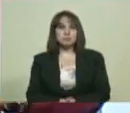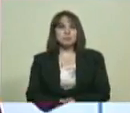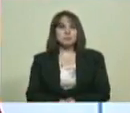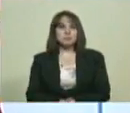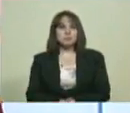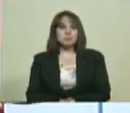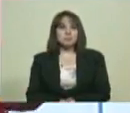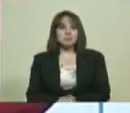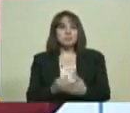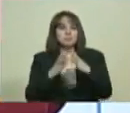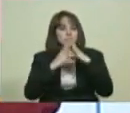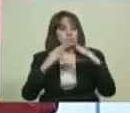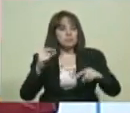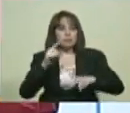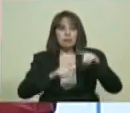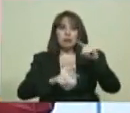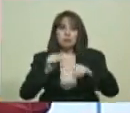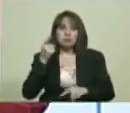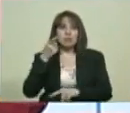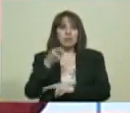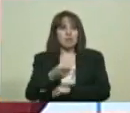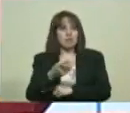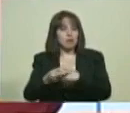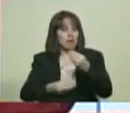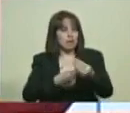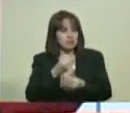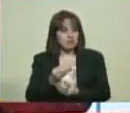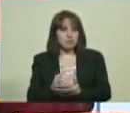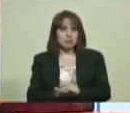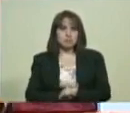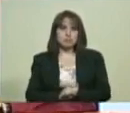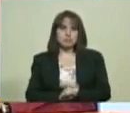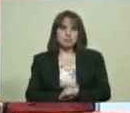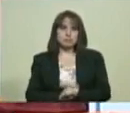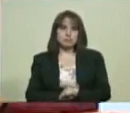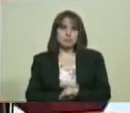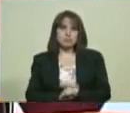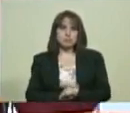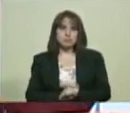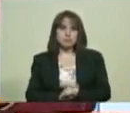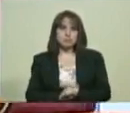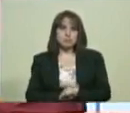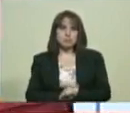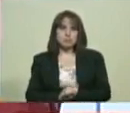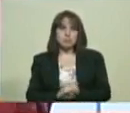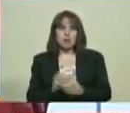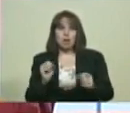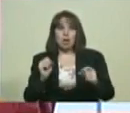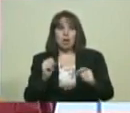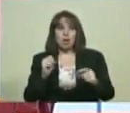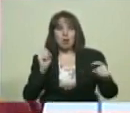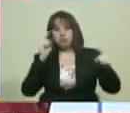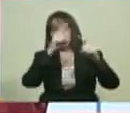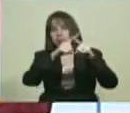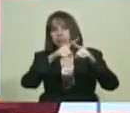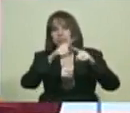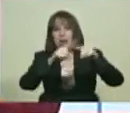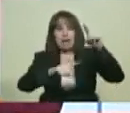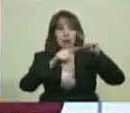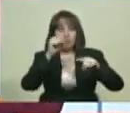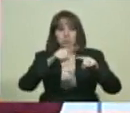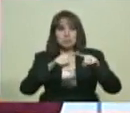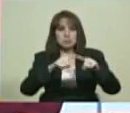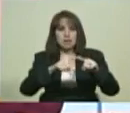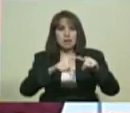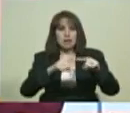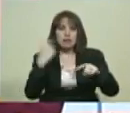Todo lo que está por hacer, que todo lo que ya hemos hecho, los retos, los desafíos que tenemos, pero los asumo con